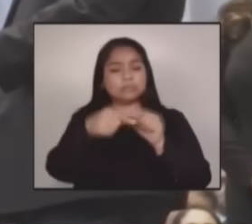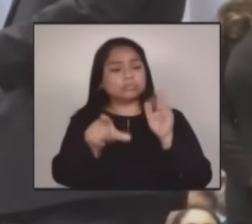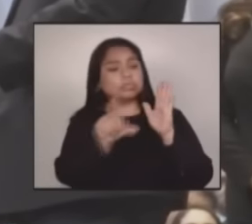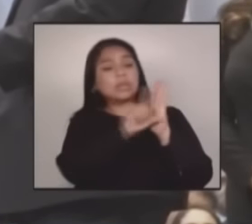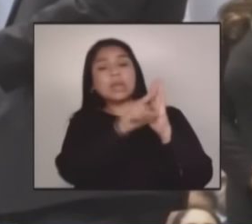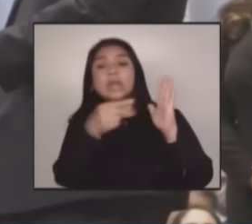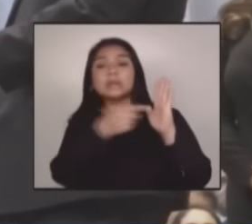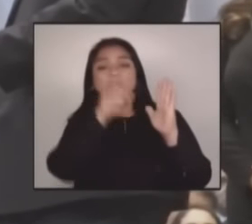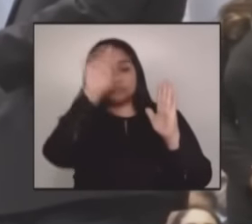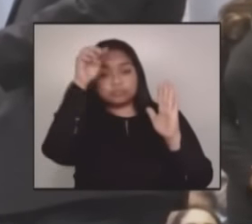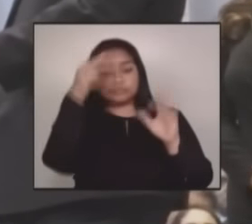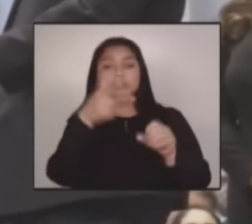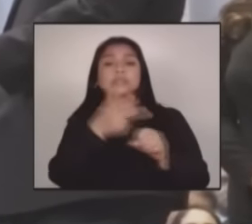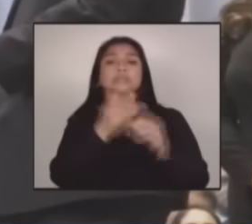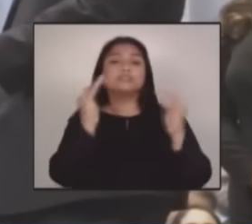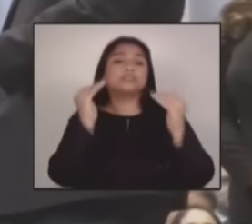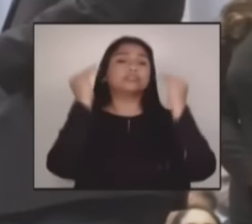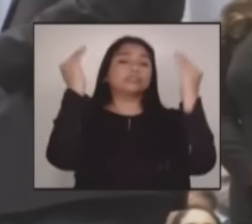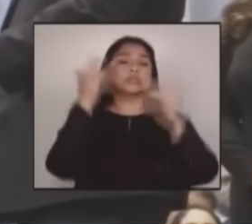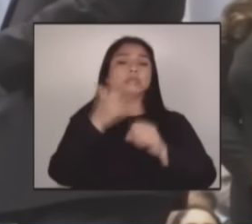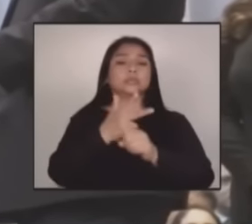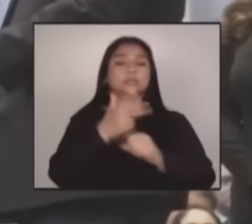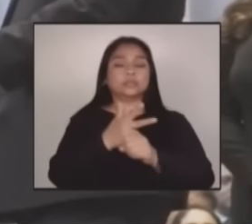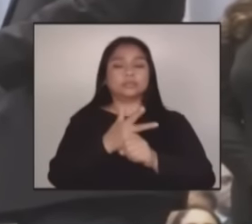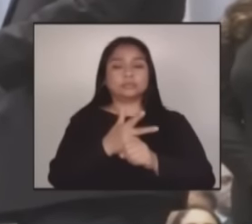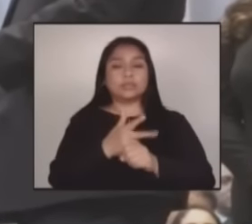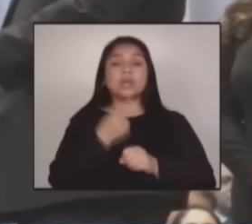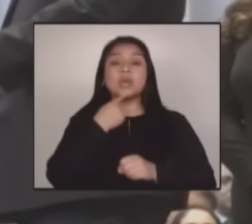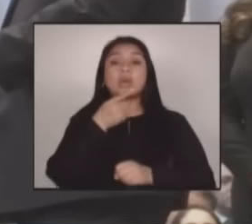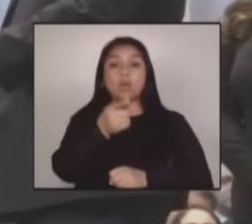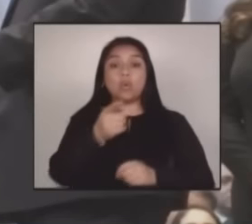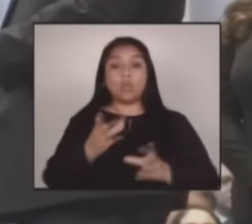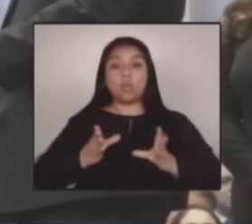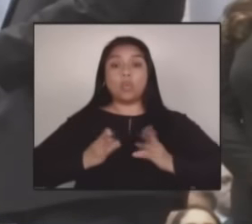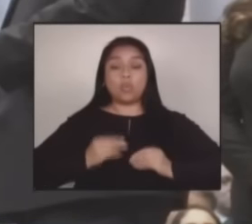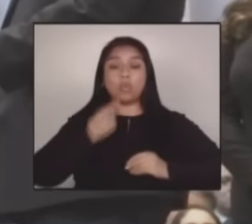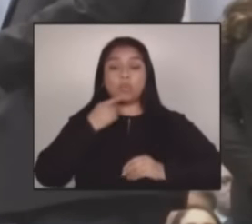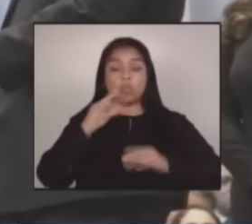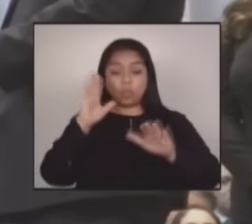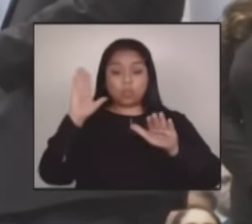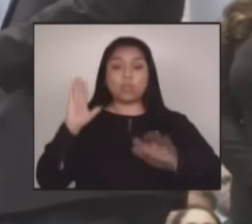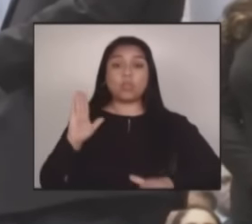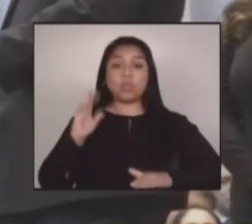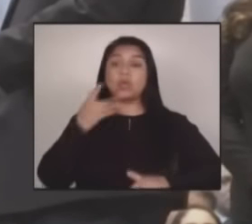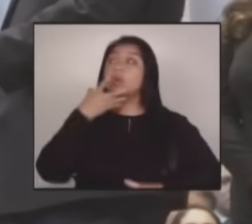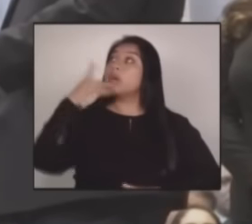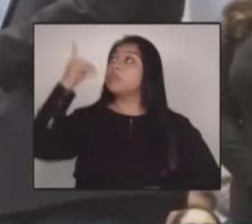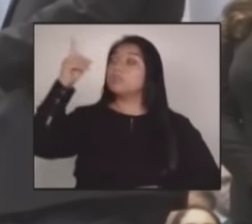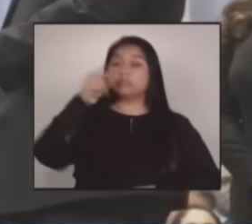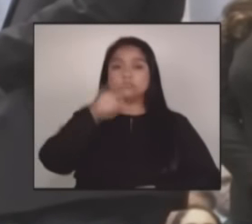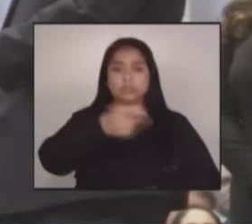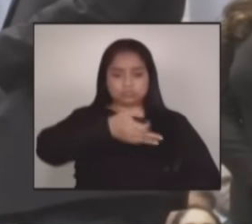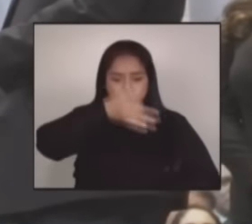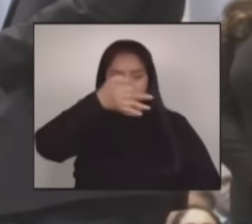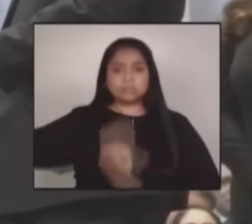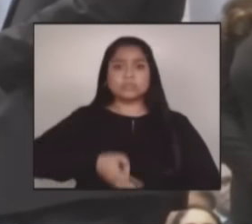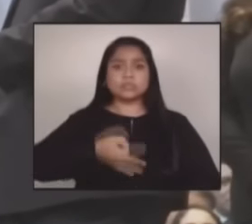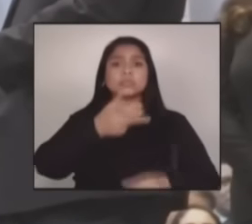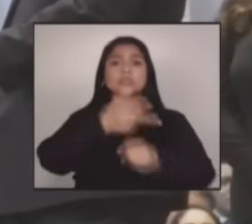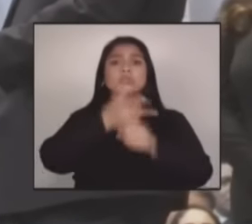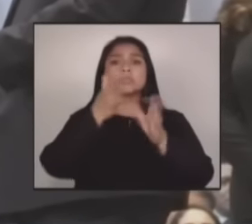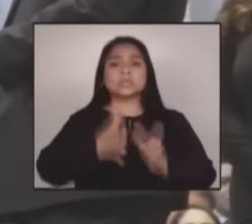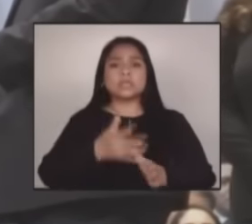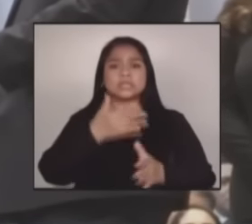serios problemas económicos, sociales y principalmente un país prácticamente